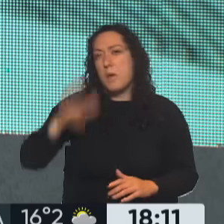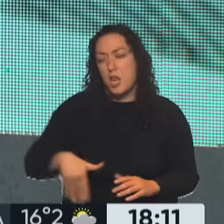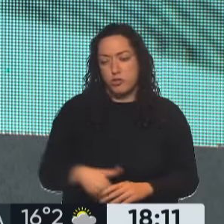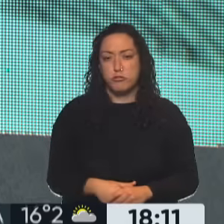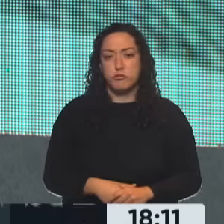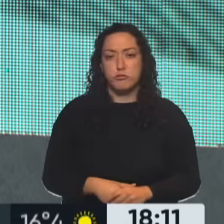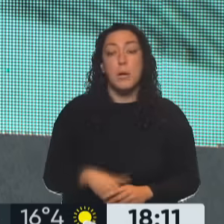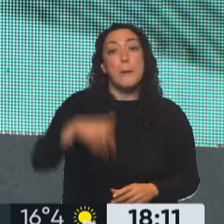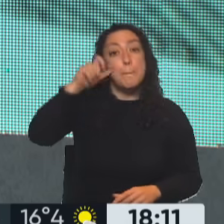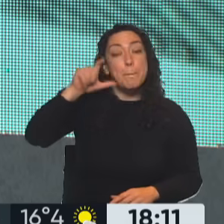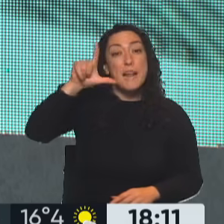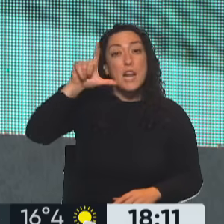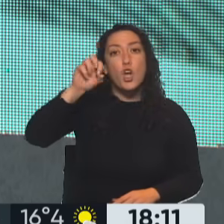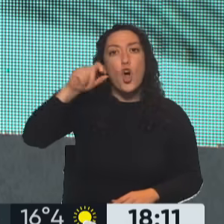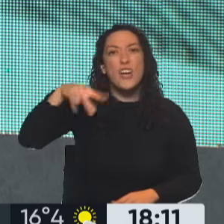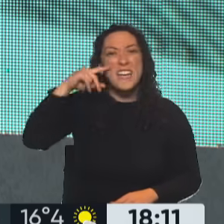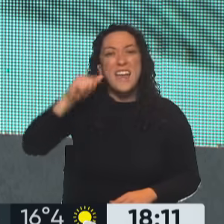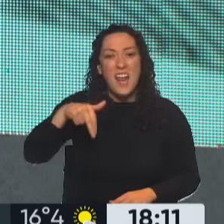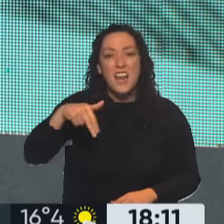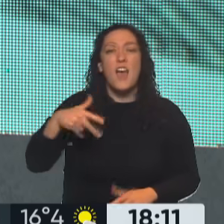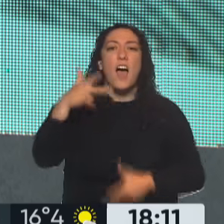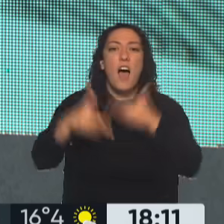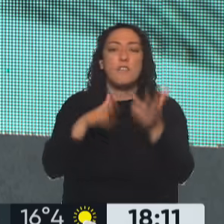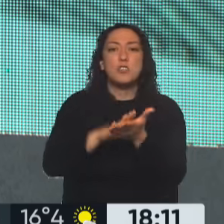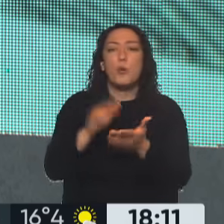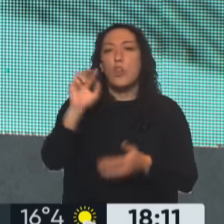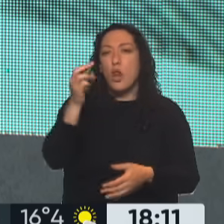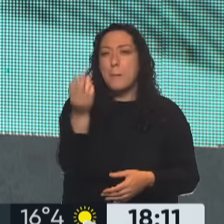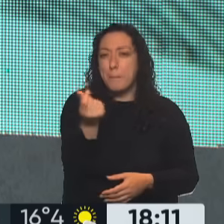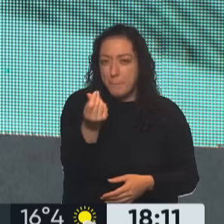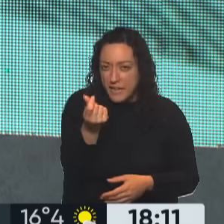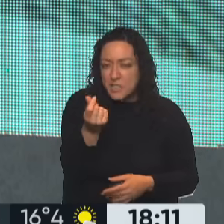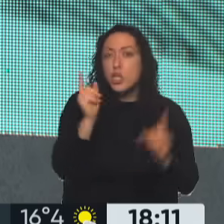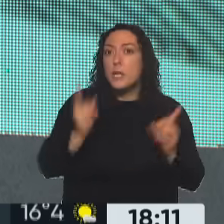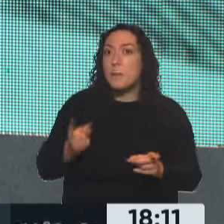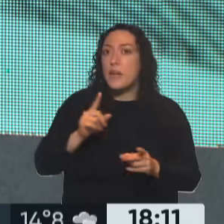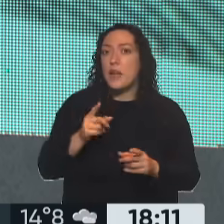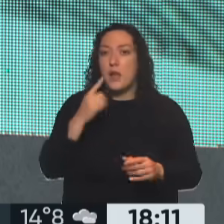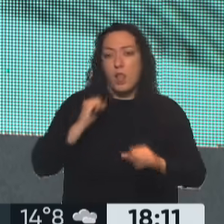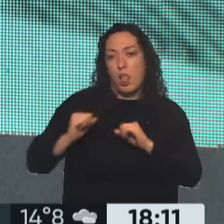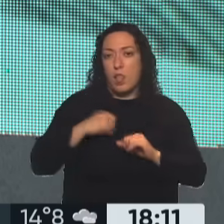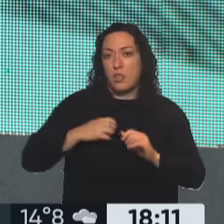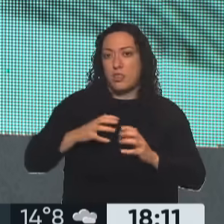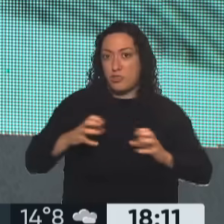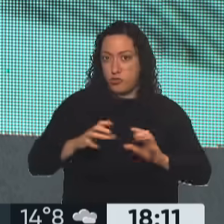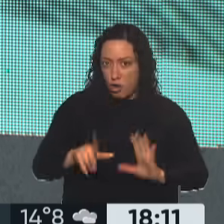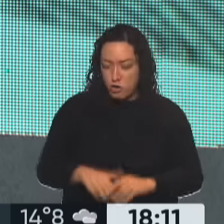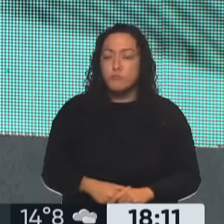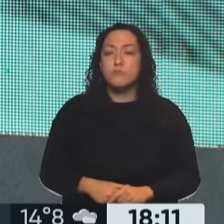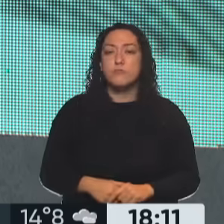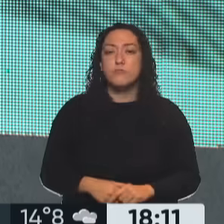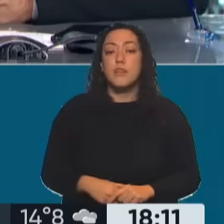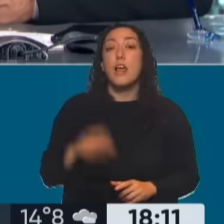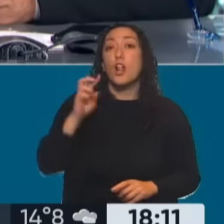salió Melconian a hacer declaraciones con respecto al precio del dólar y a generar tensión sobre el precio del dólar. Hablando, ¿no?, de